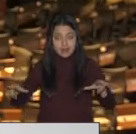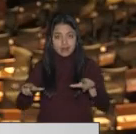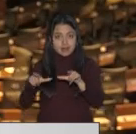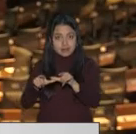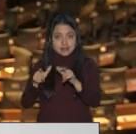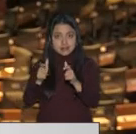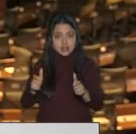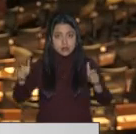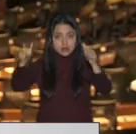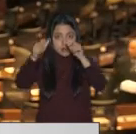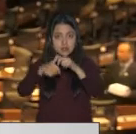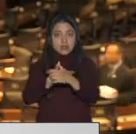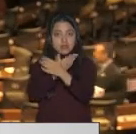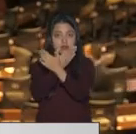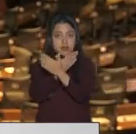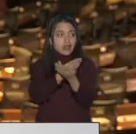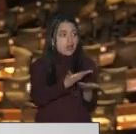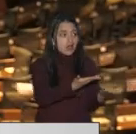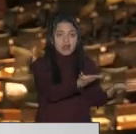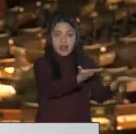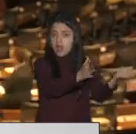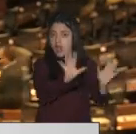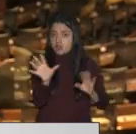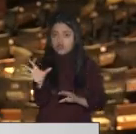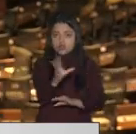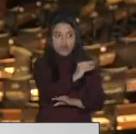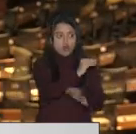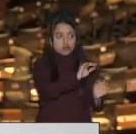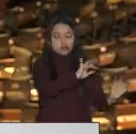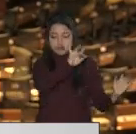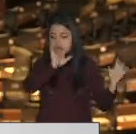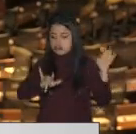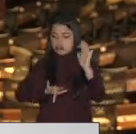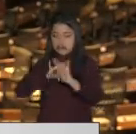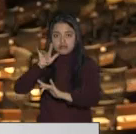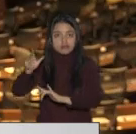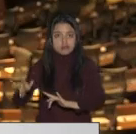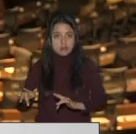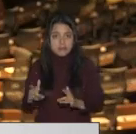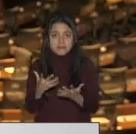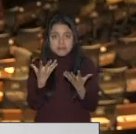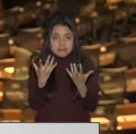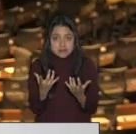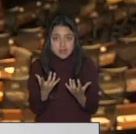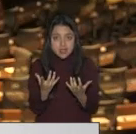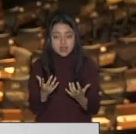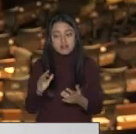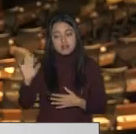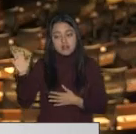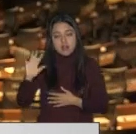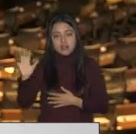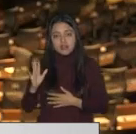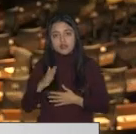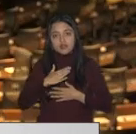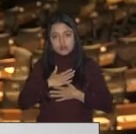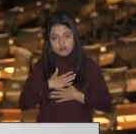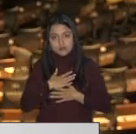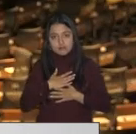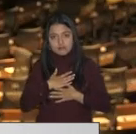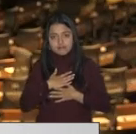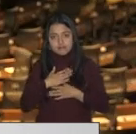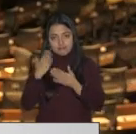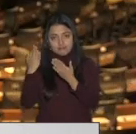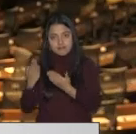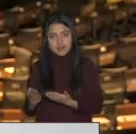del Congreso de la República, abierta al público a partir de las 2 de la tarde para quienes quieran venir a darle el último adiós